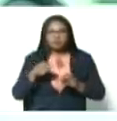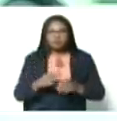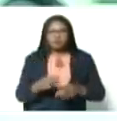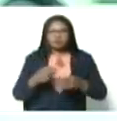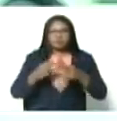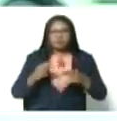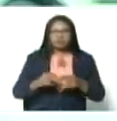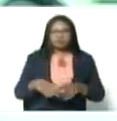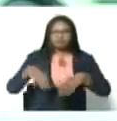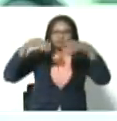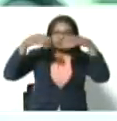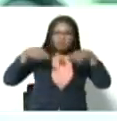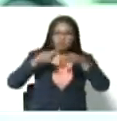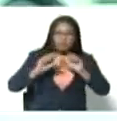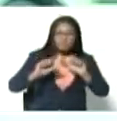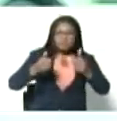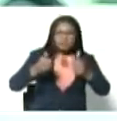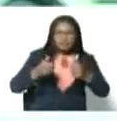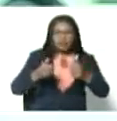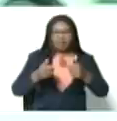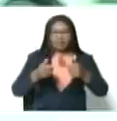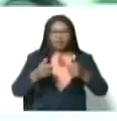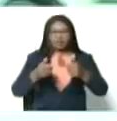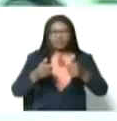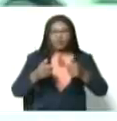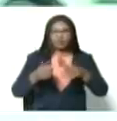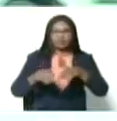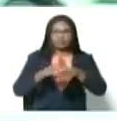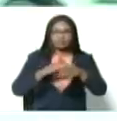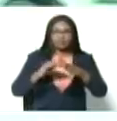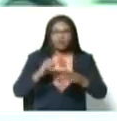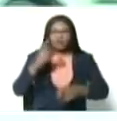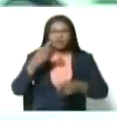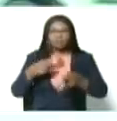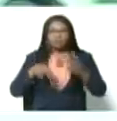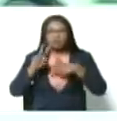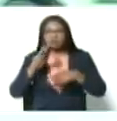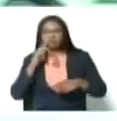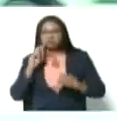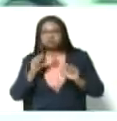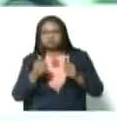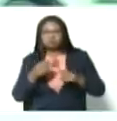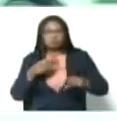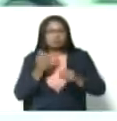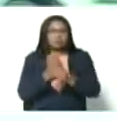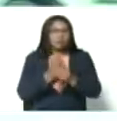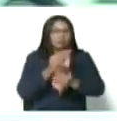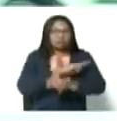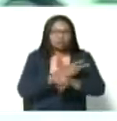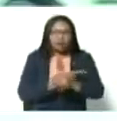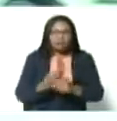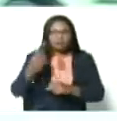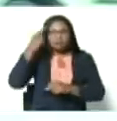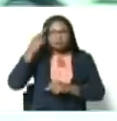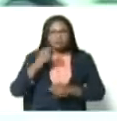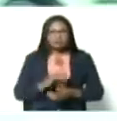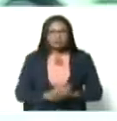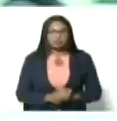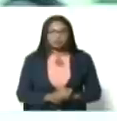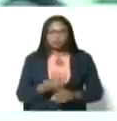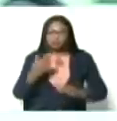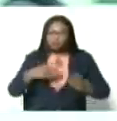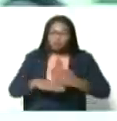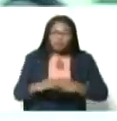y nos fuimos tempranero, eran las 12 y yo dije, no vale, vamos a darle que mañana tengo mucho trabajo en el día. Y nos